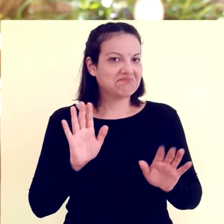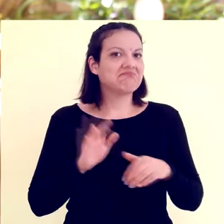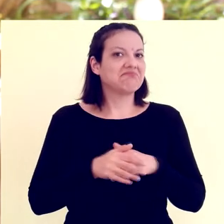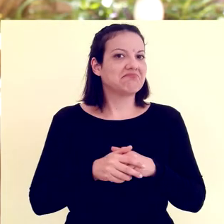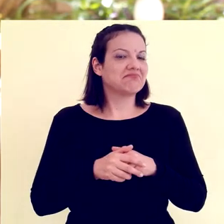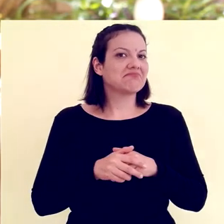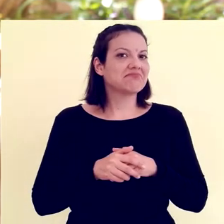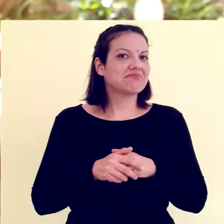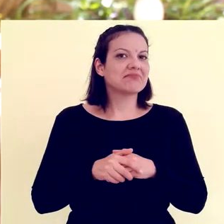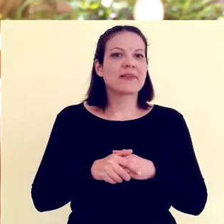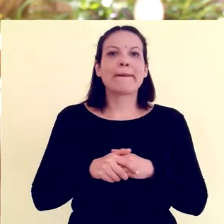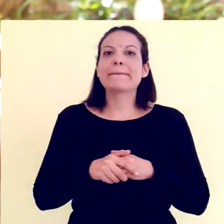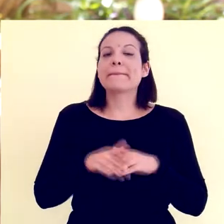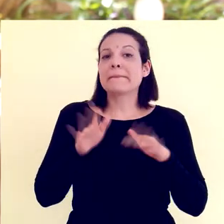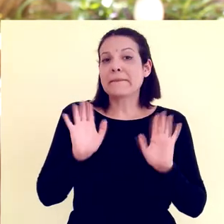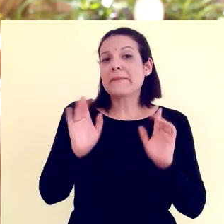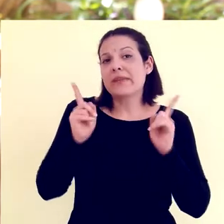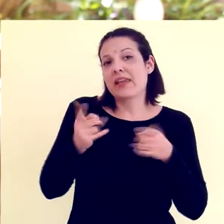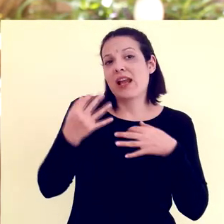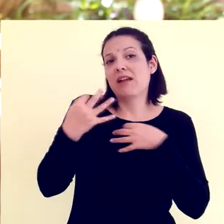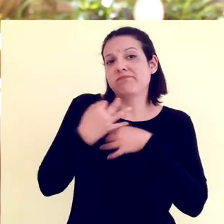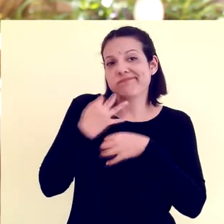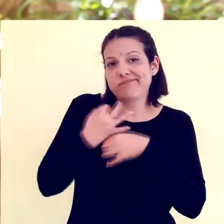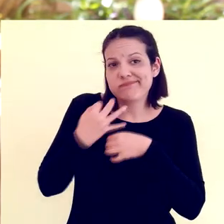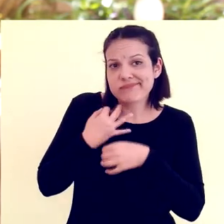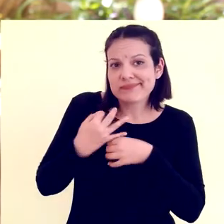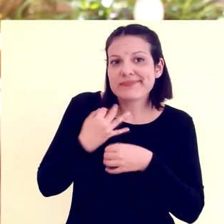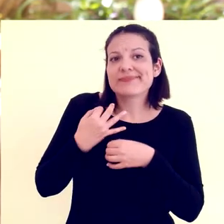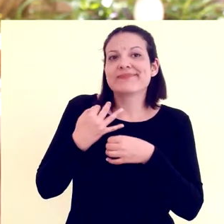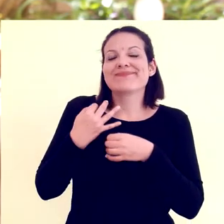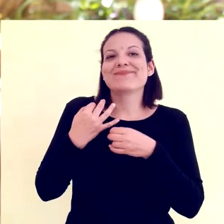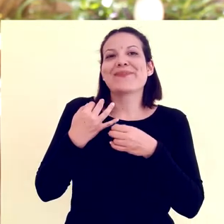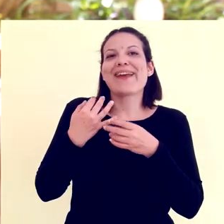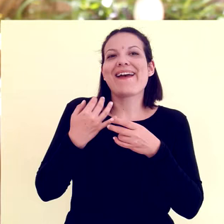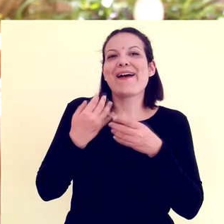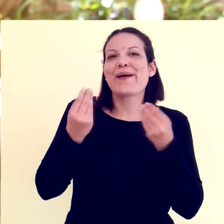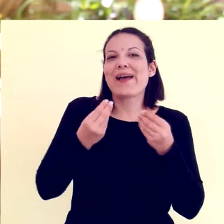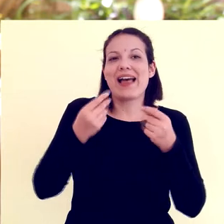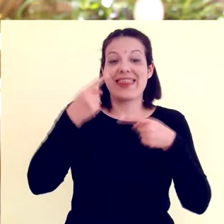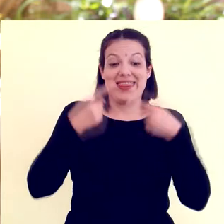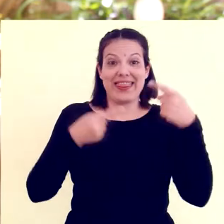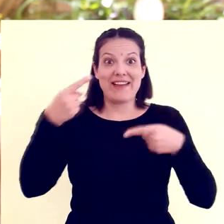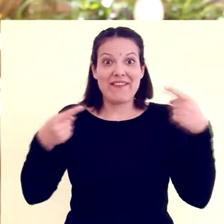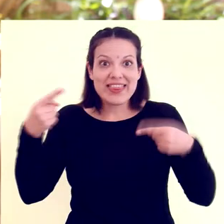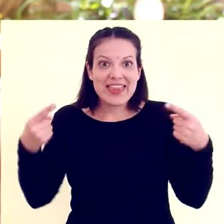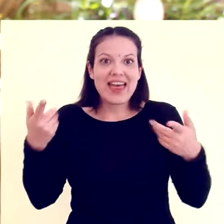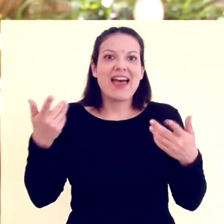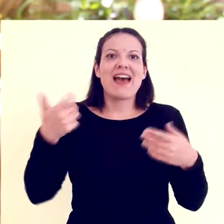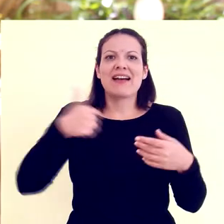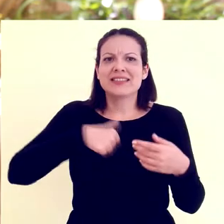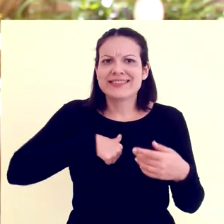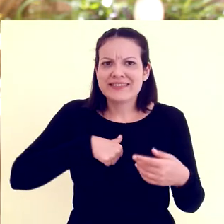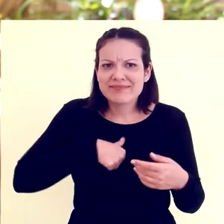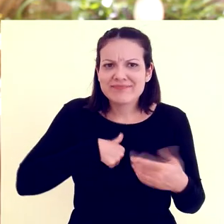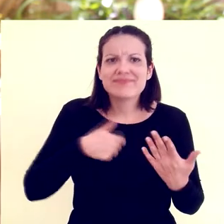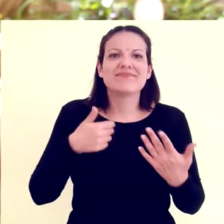Me parece que también nos enseña, en el marco de lo que es la diversidad, la